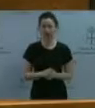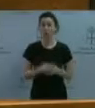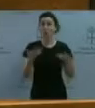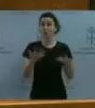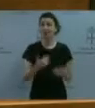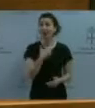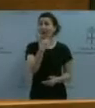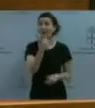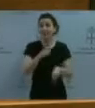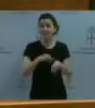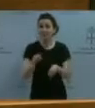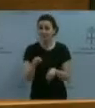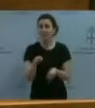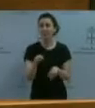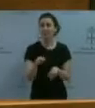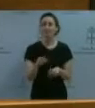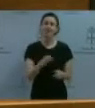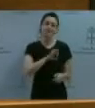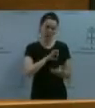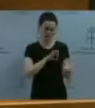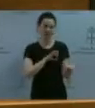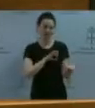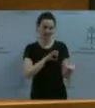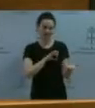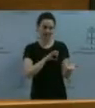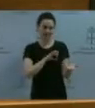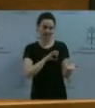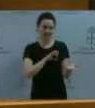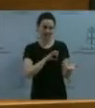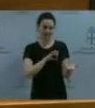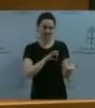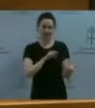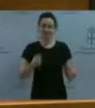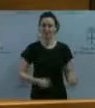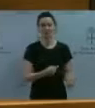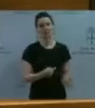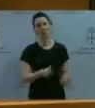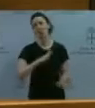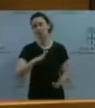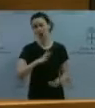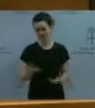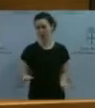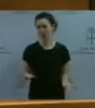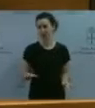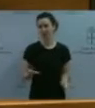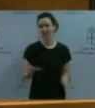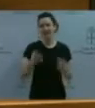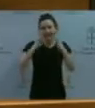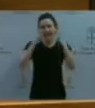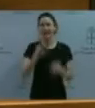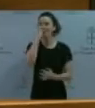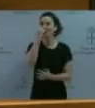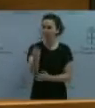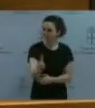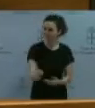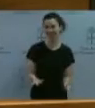interviniendo, no me diga usted que no ha entendido lo que ha dicho. Por favor, seamos